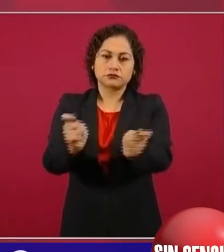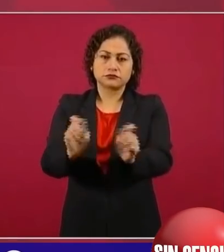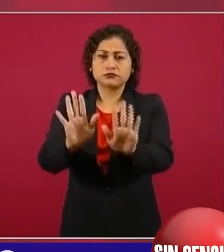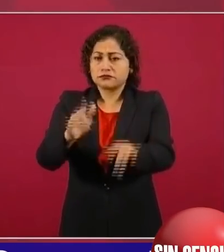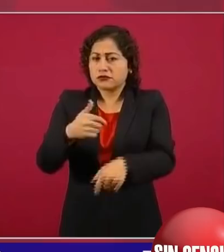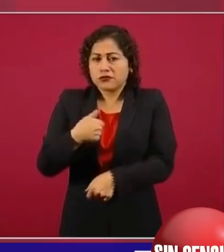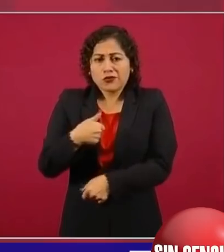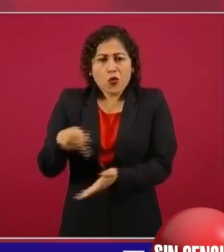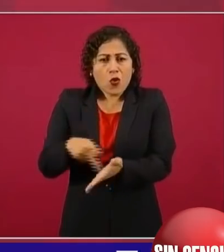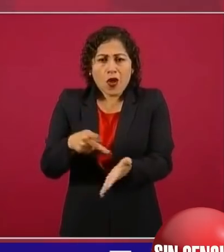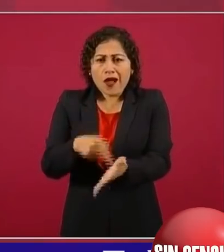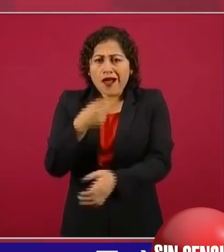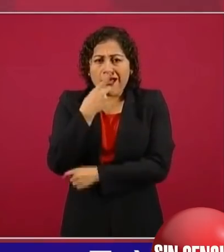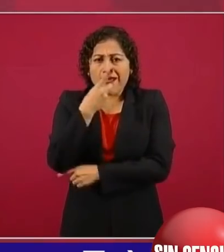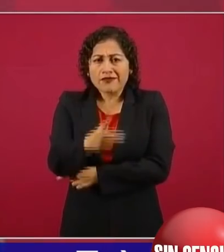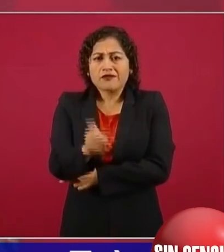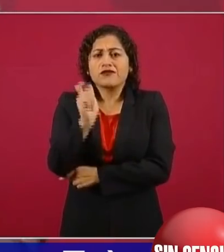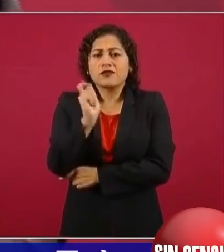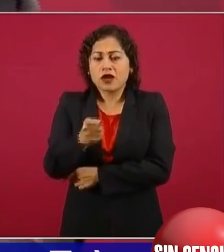que quitan.